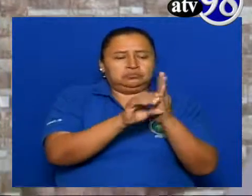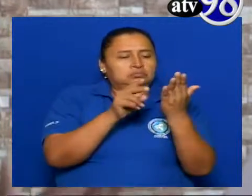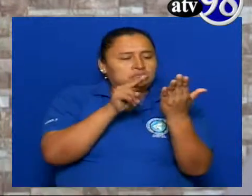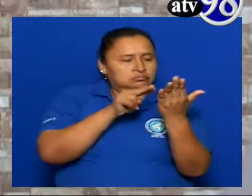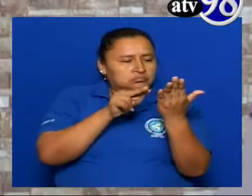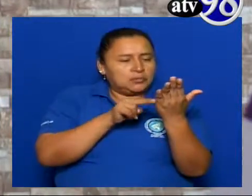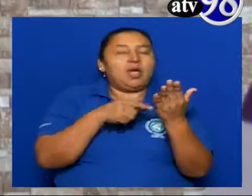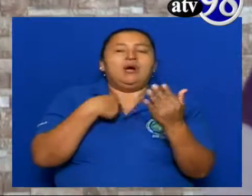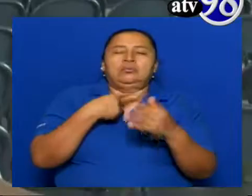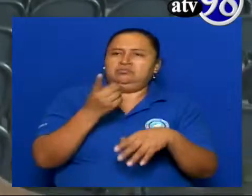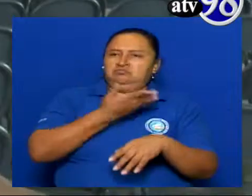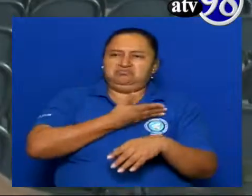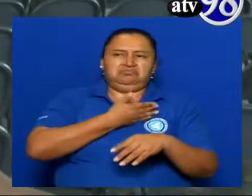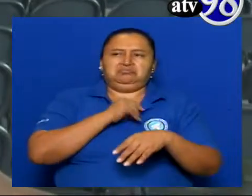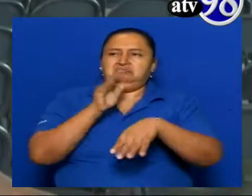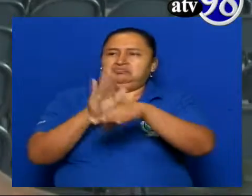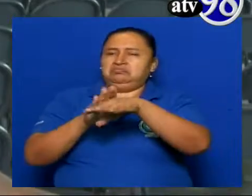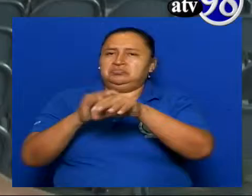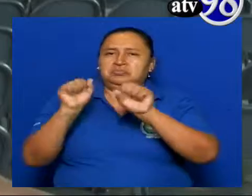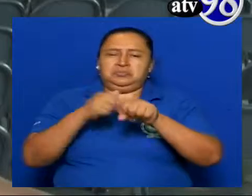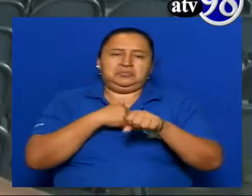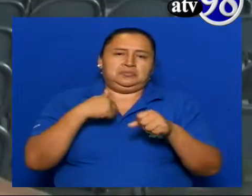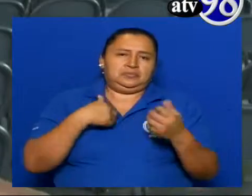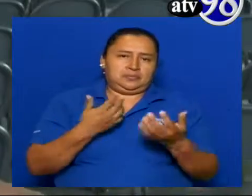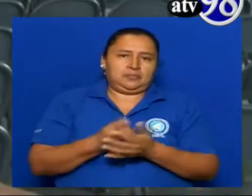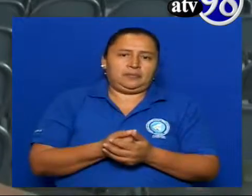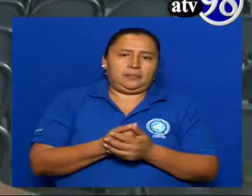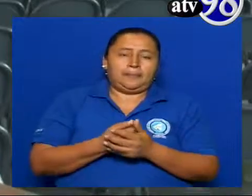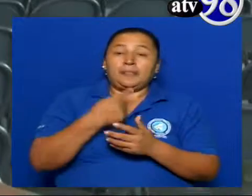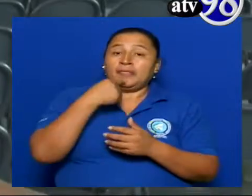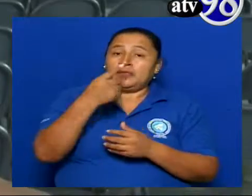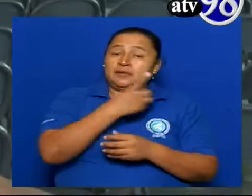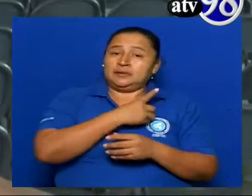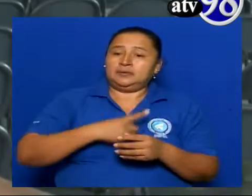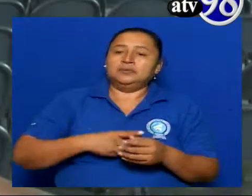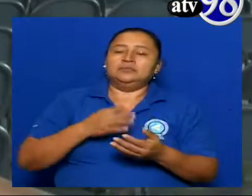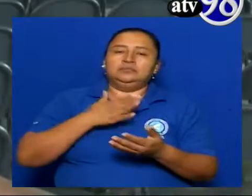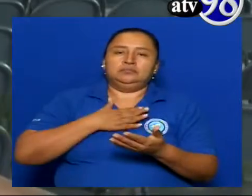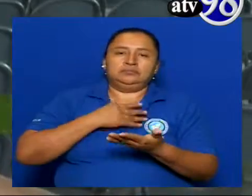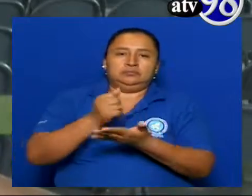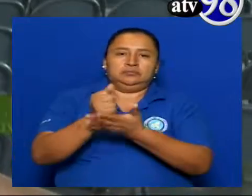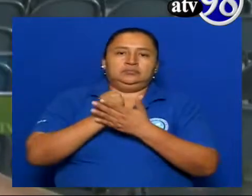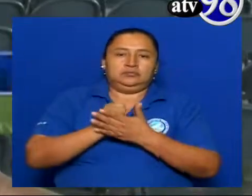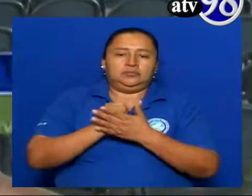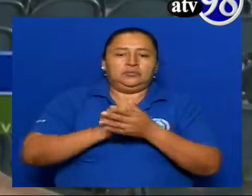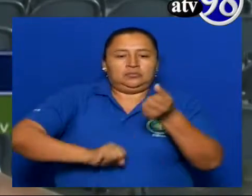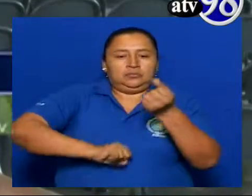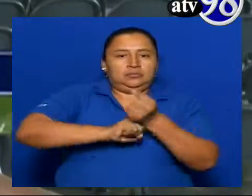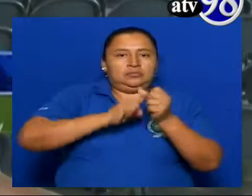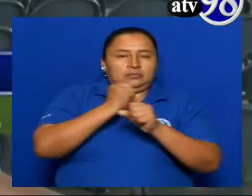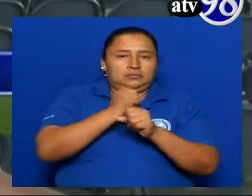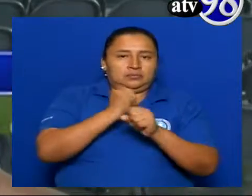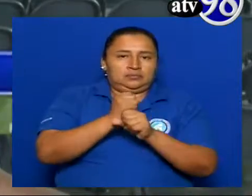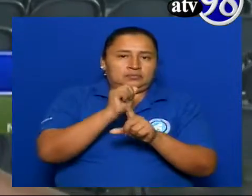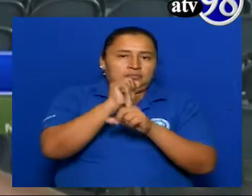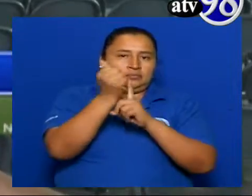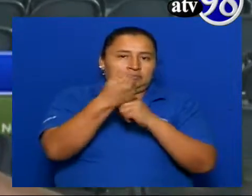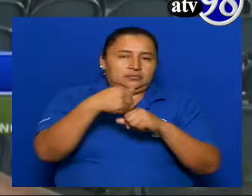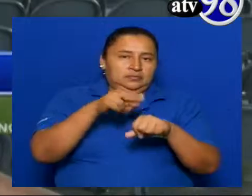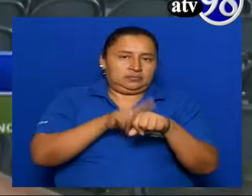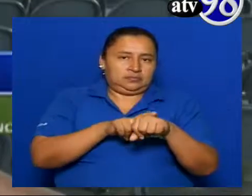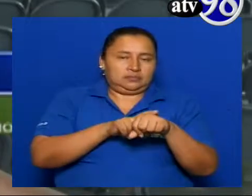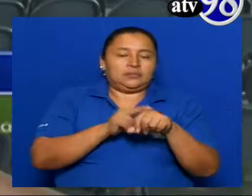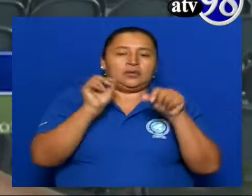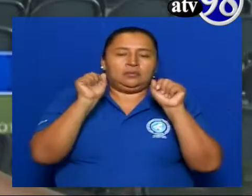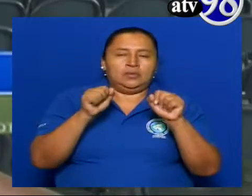gusta algo, lo reclamamos. Todo esto nos ayuda a nosotros a fortalecer nuestro quehacer legislativo, de que nosotros